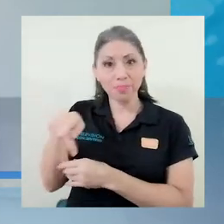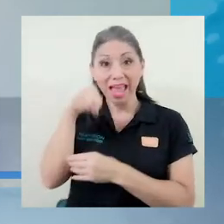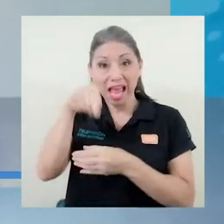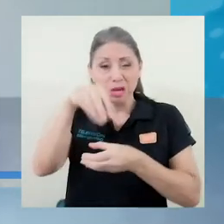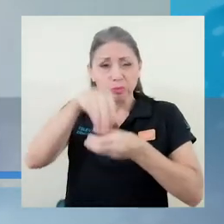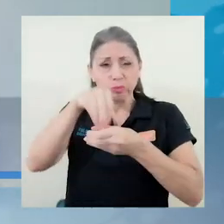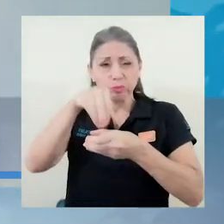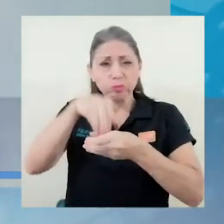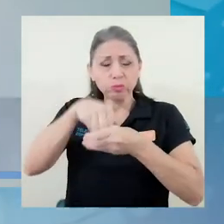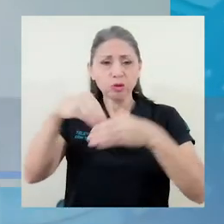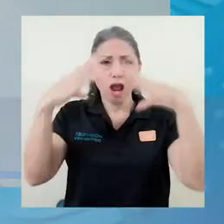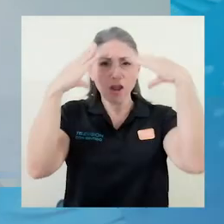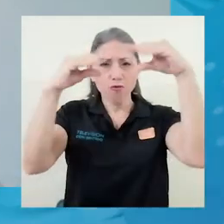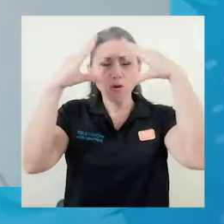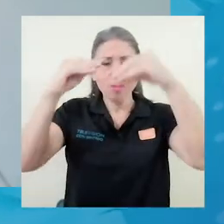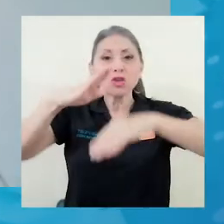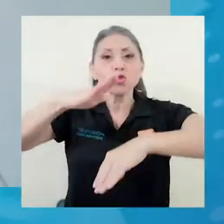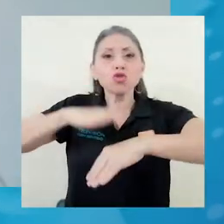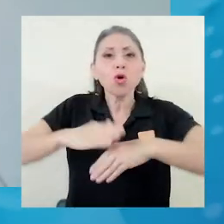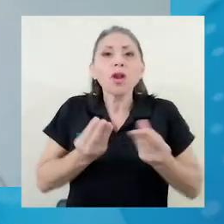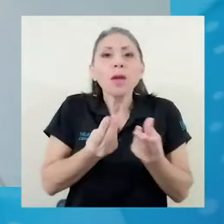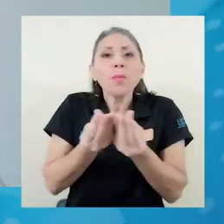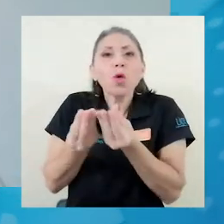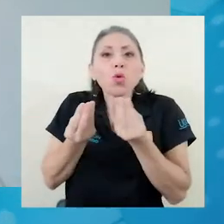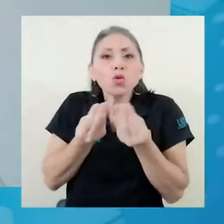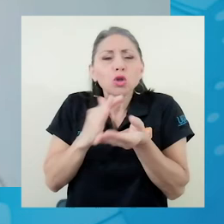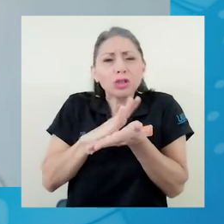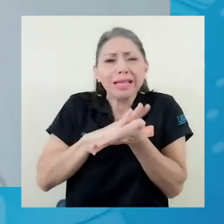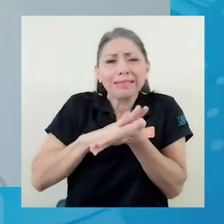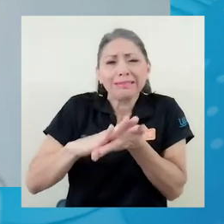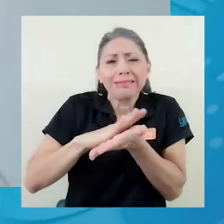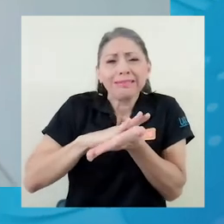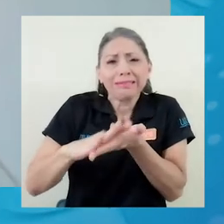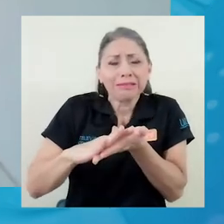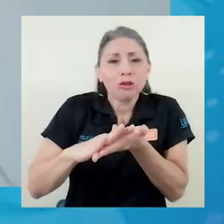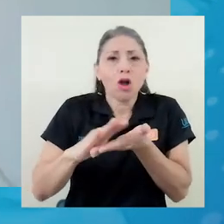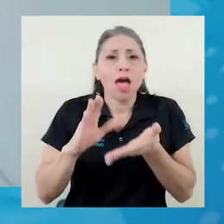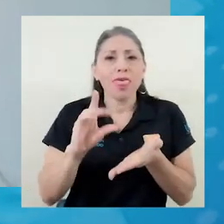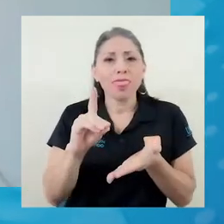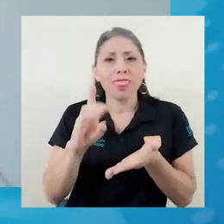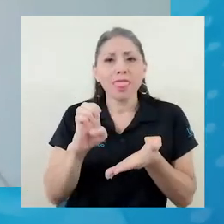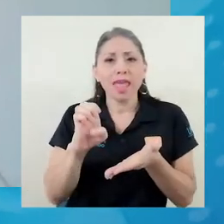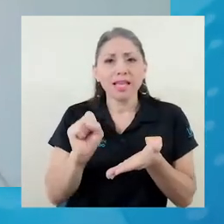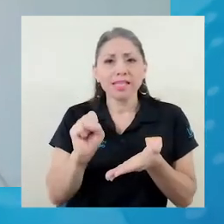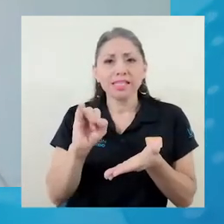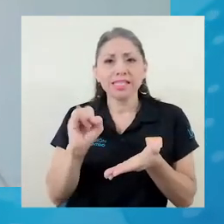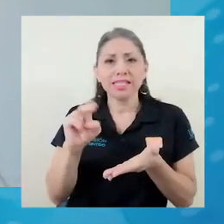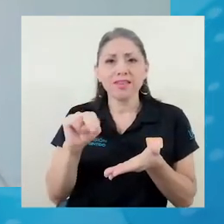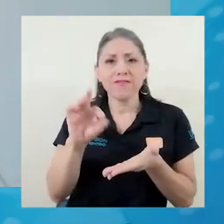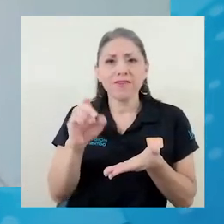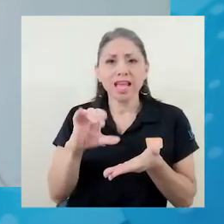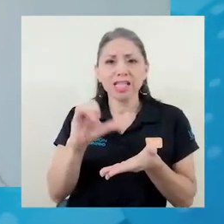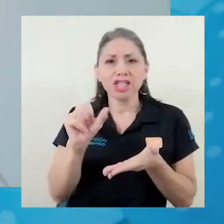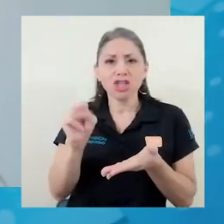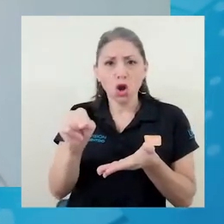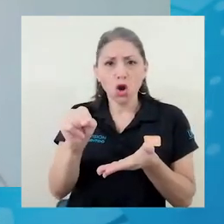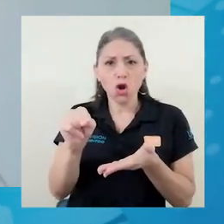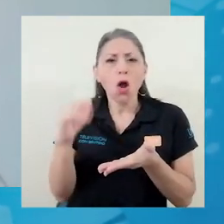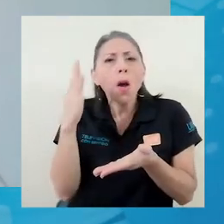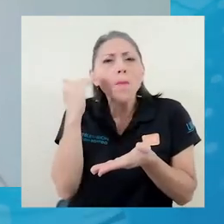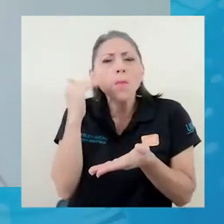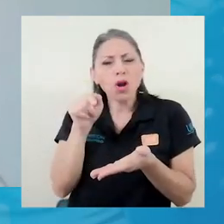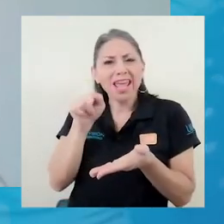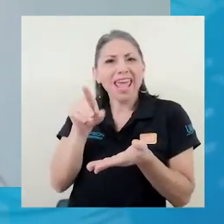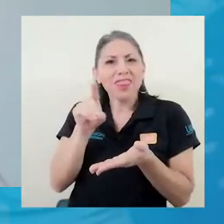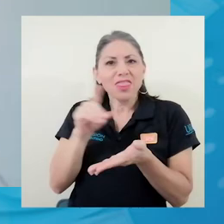los productos de desinfección, por qué es que desinfectan, cuánto tiempo deberían de dejarse sobre